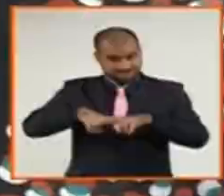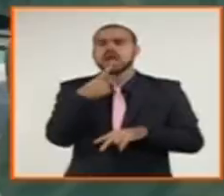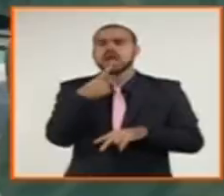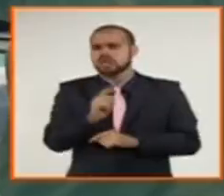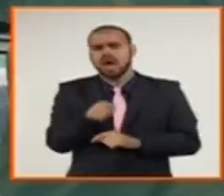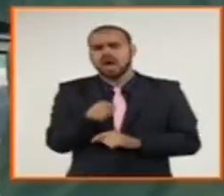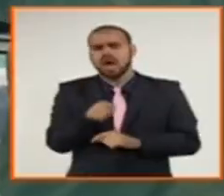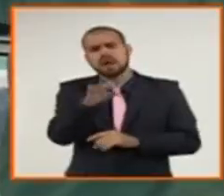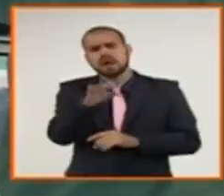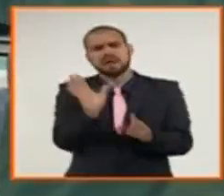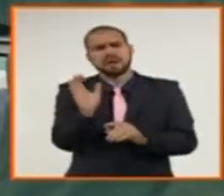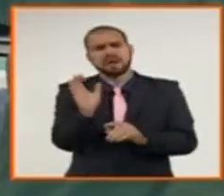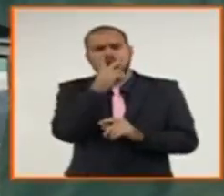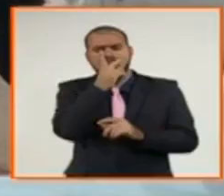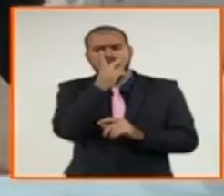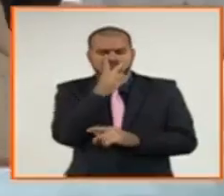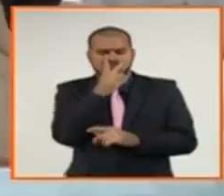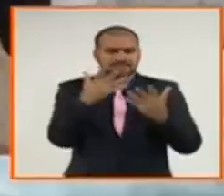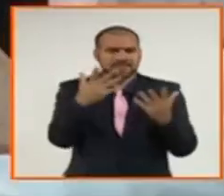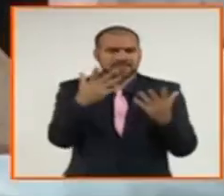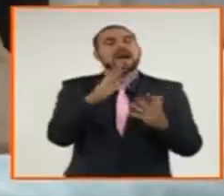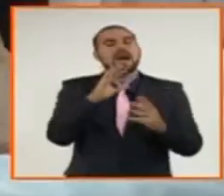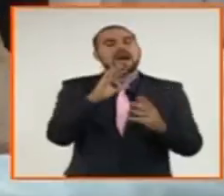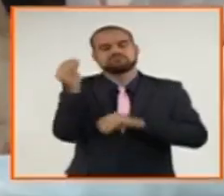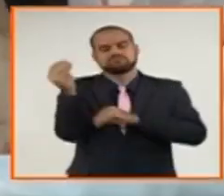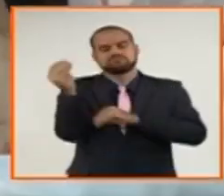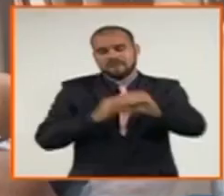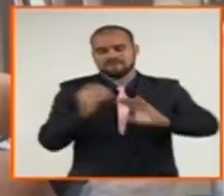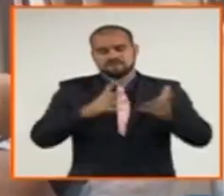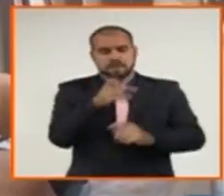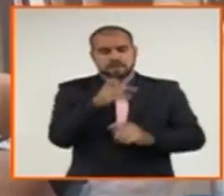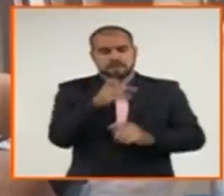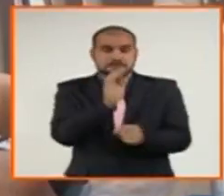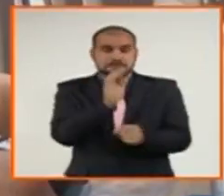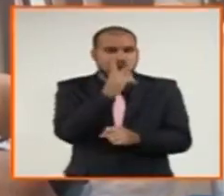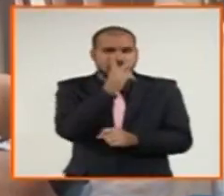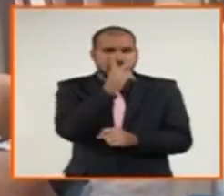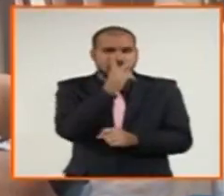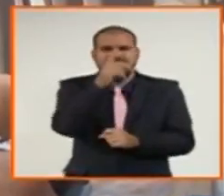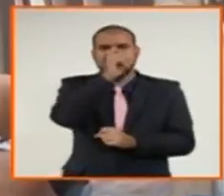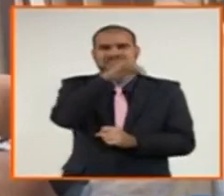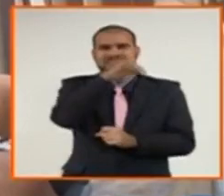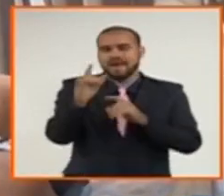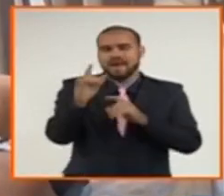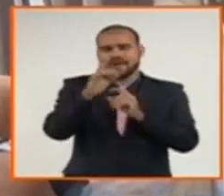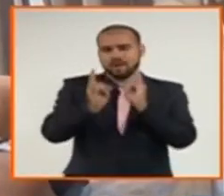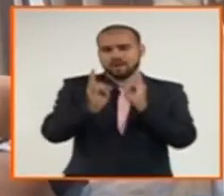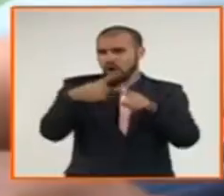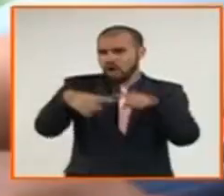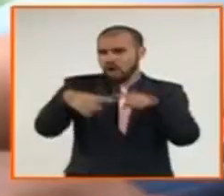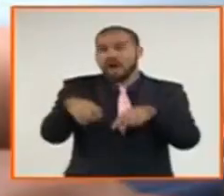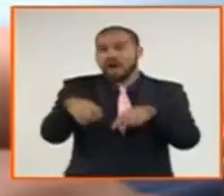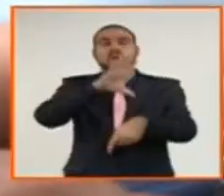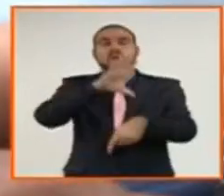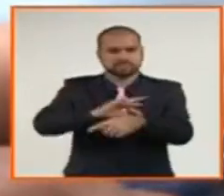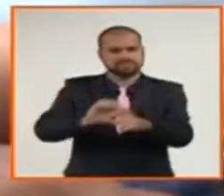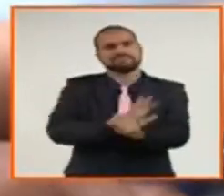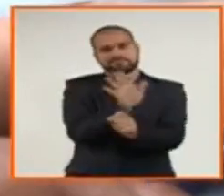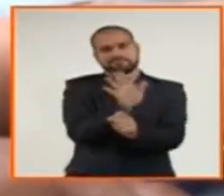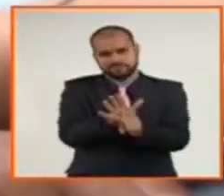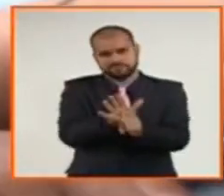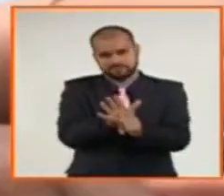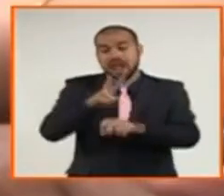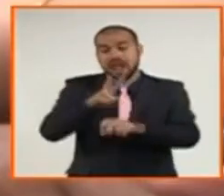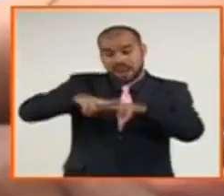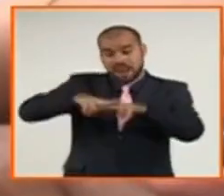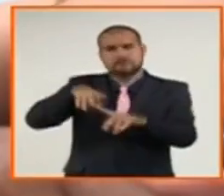atender a los niños sospechosos y confirmados con la COVID-19 de La Habana y otras provincias, algunos con